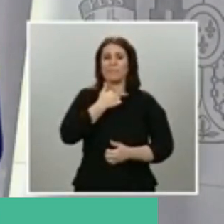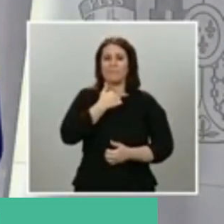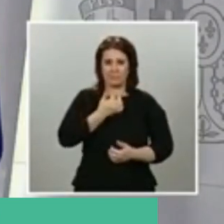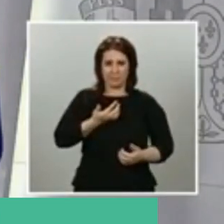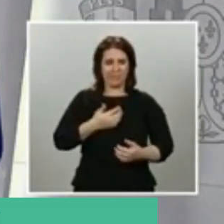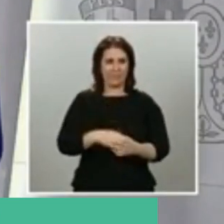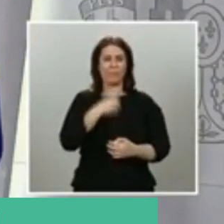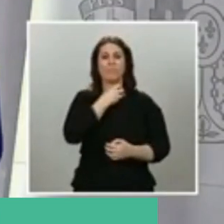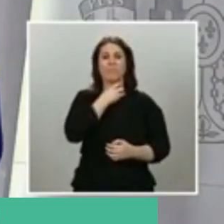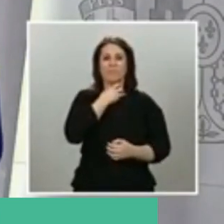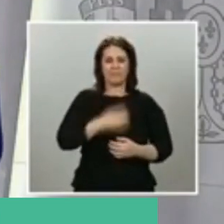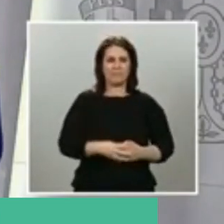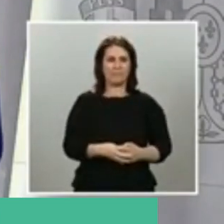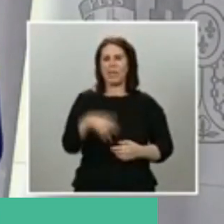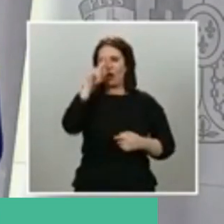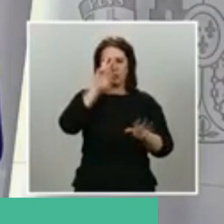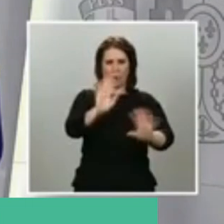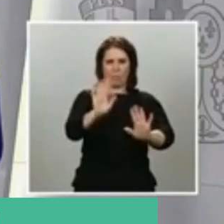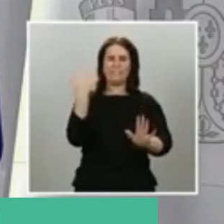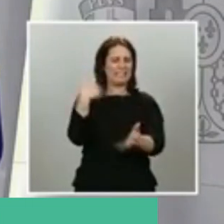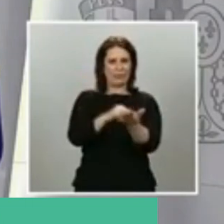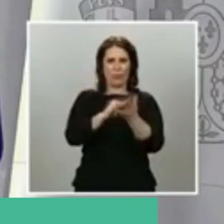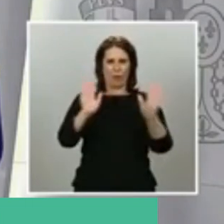no se preocupen ya está solucionado